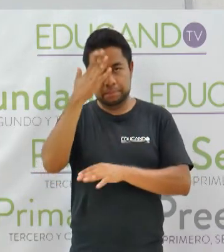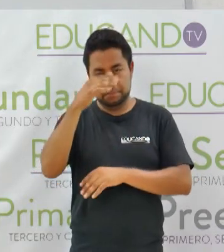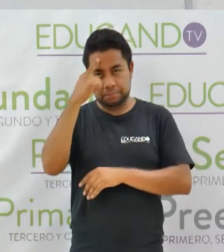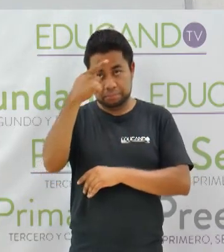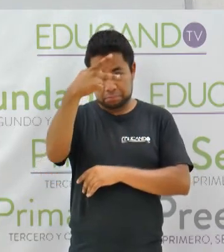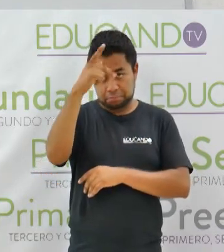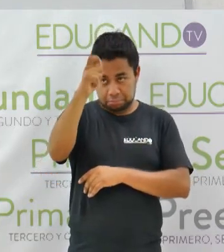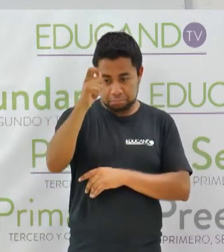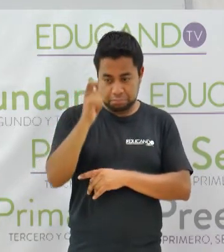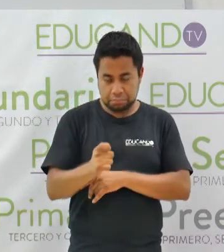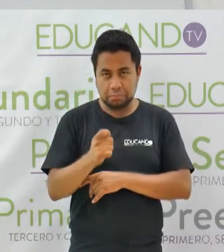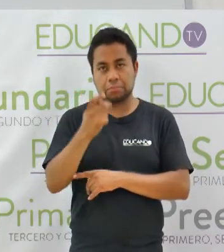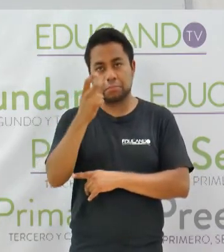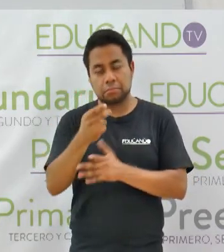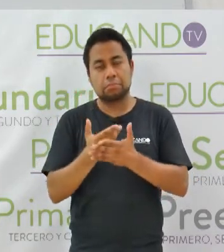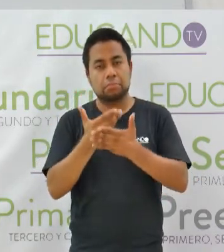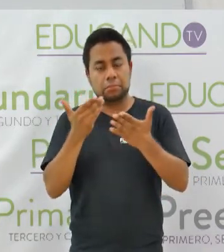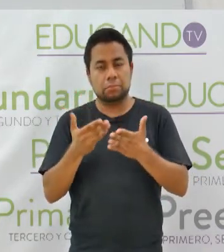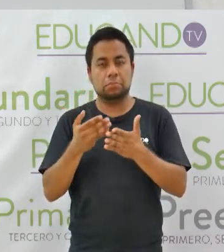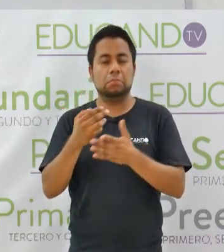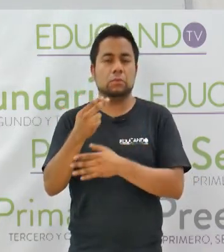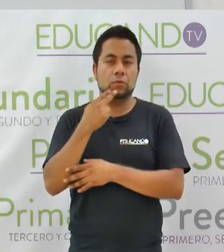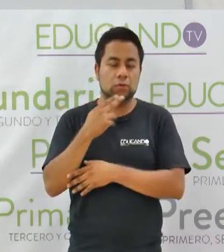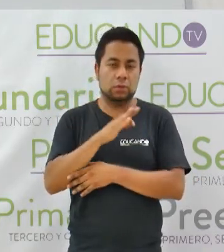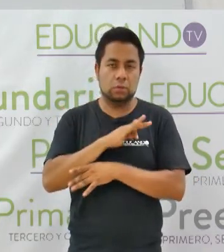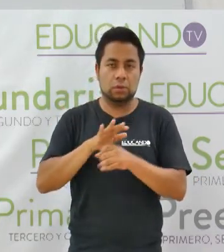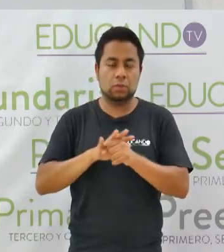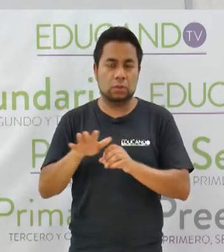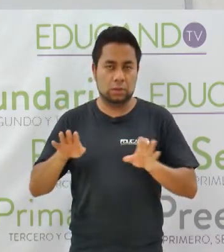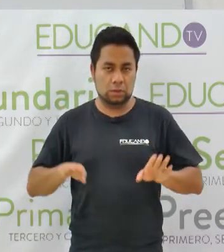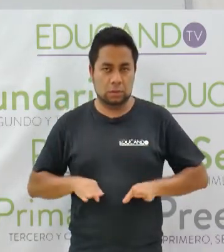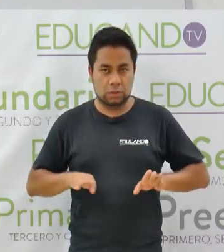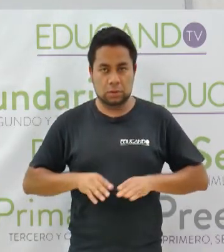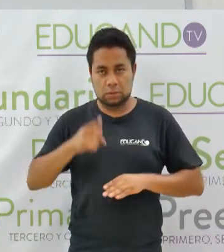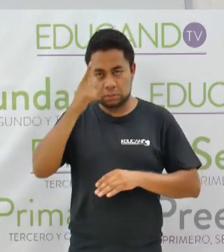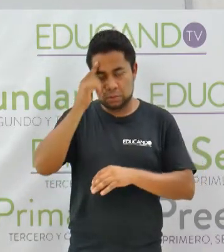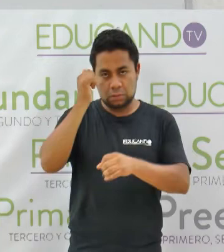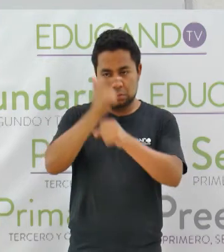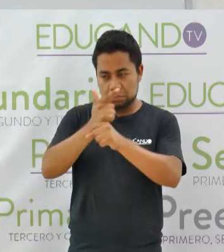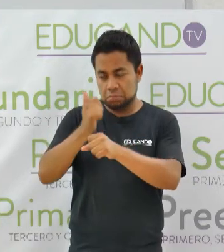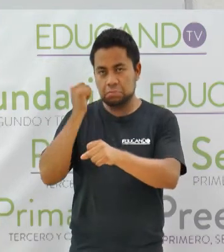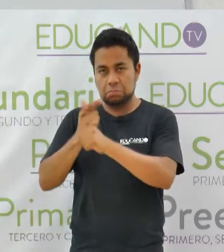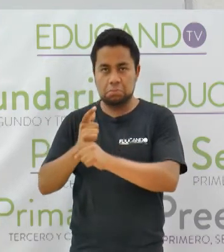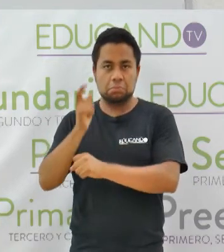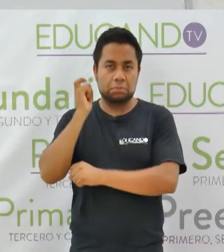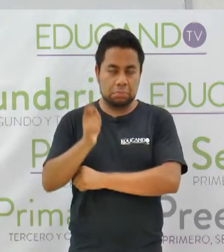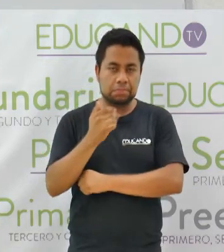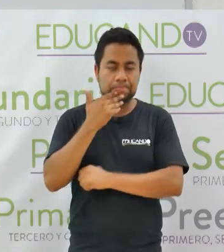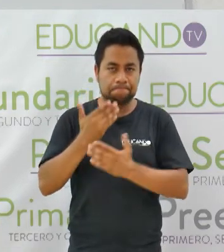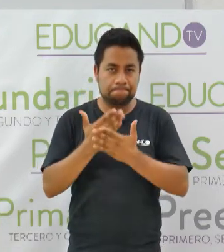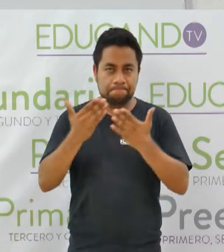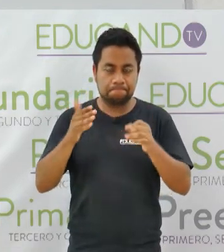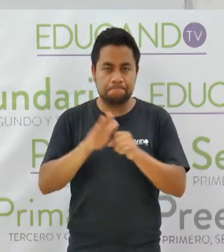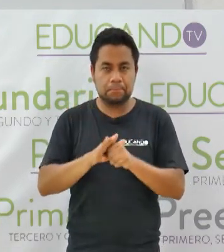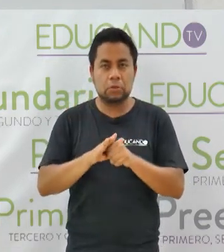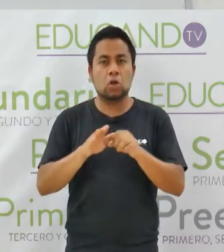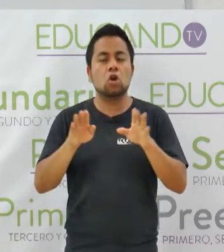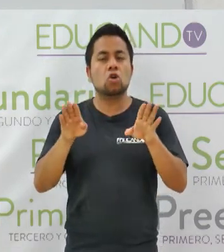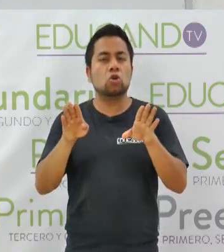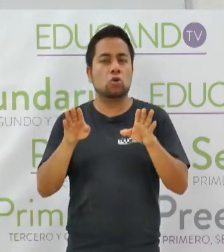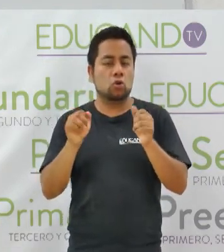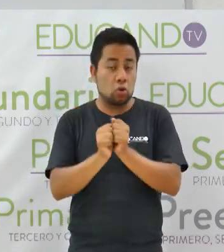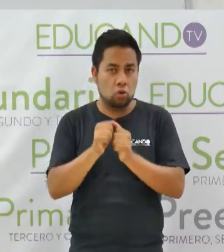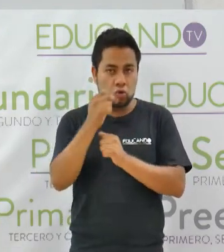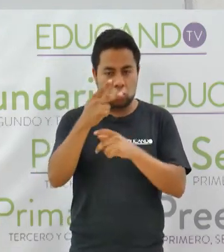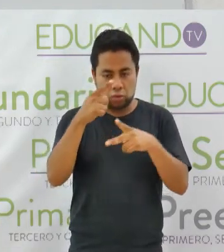referencia a cada una de estas y por lo tanto utilizar las características para poder identificarlo. Ahora vamos con los dos